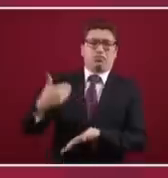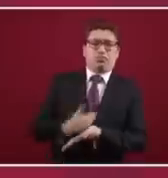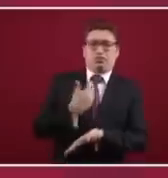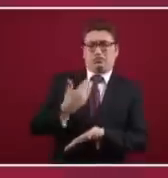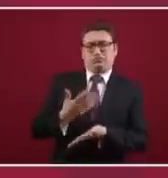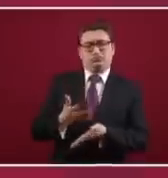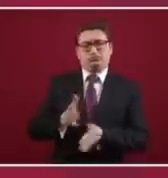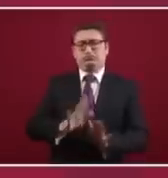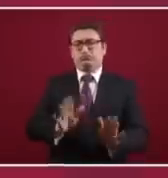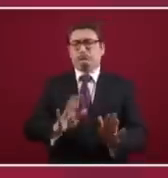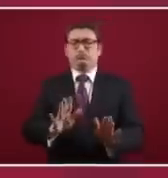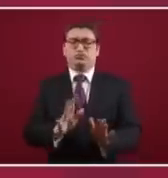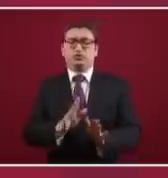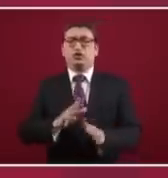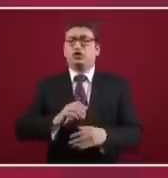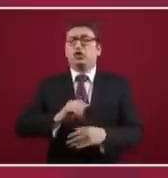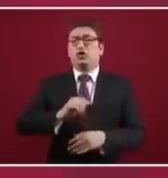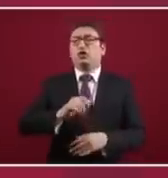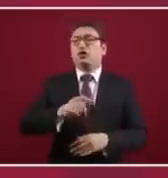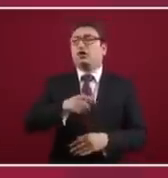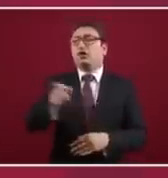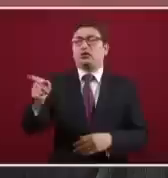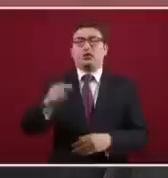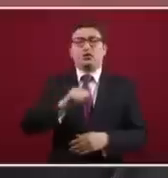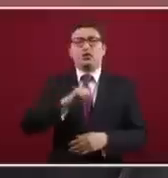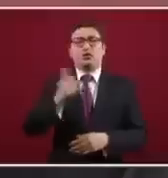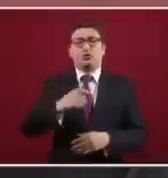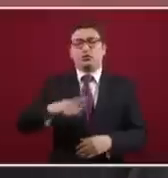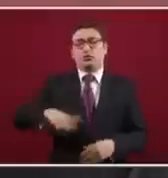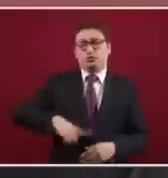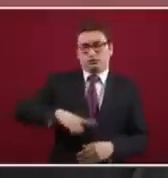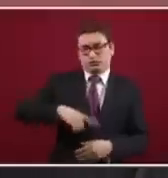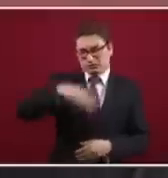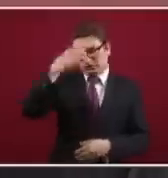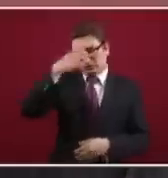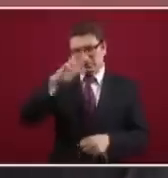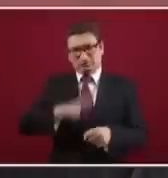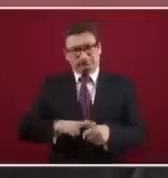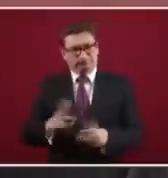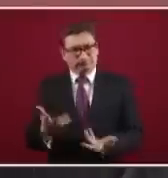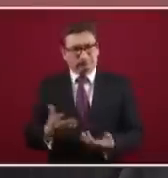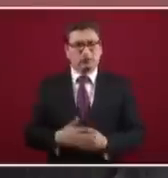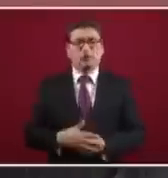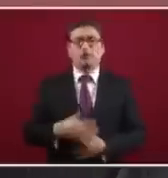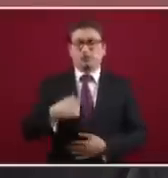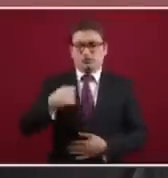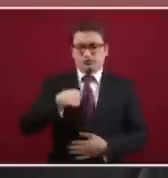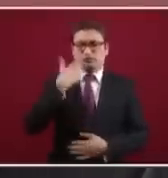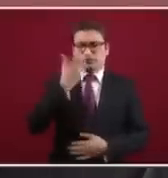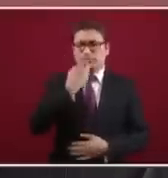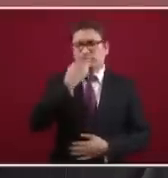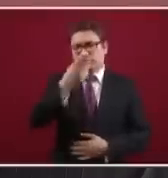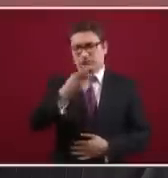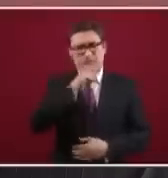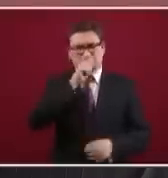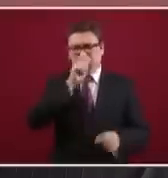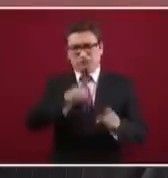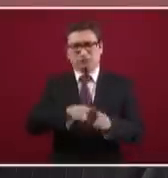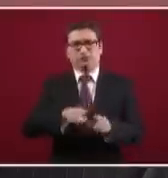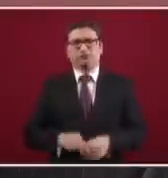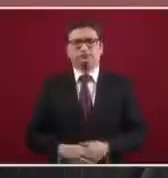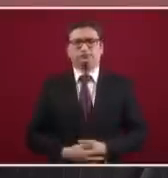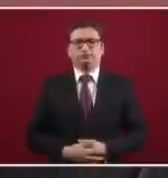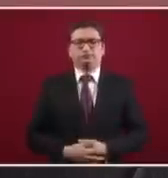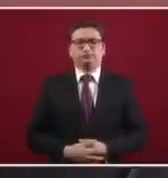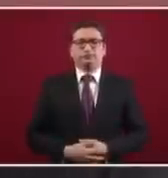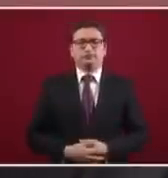de ningún gobierno extranjero. Quiero comentar también